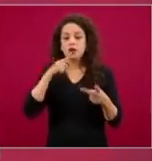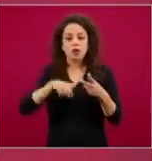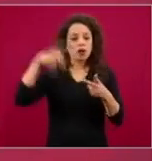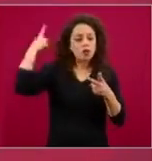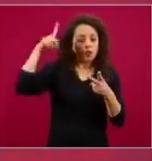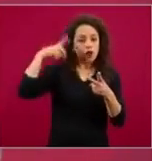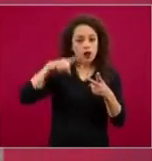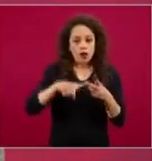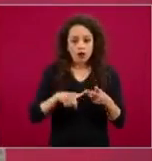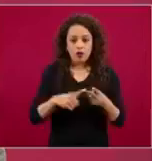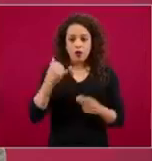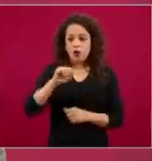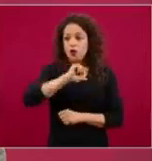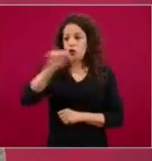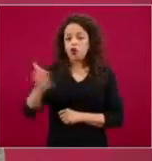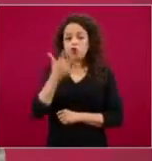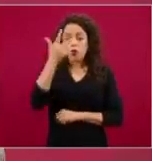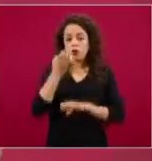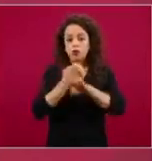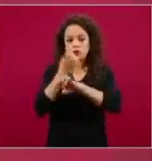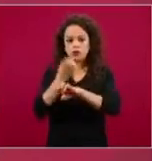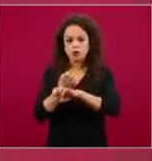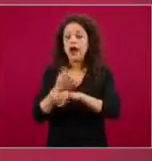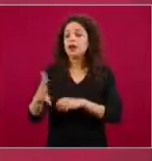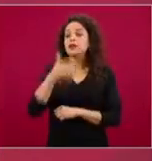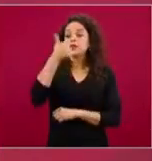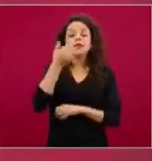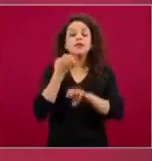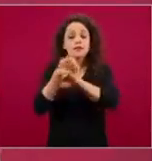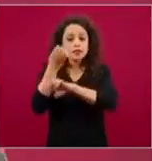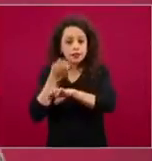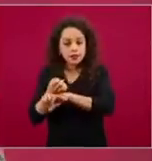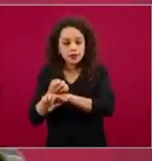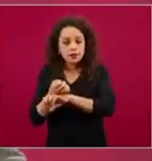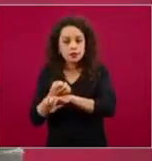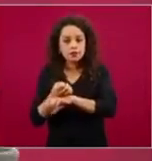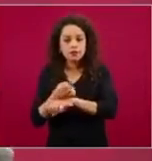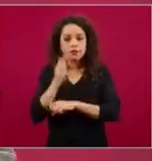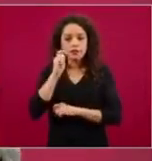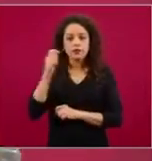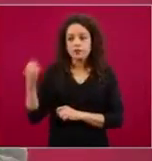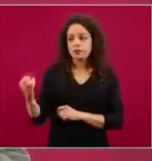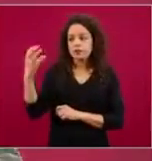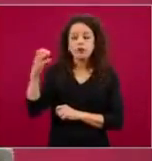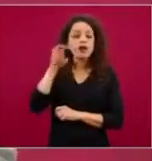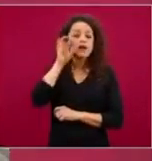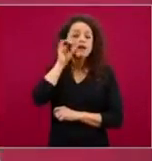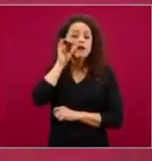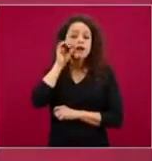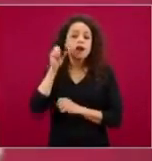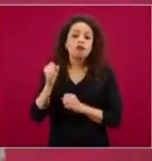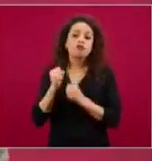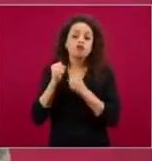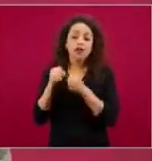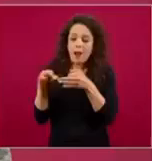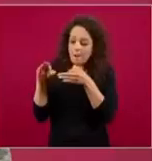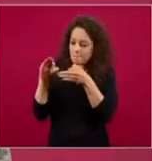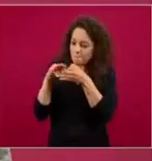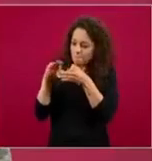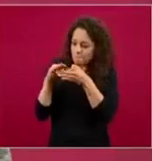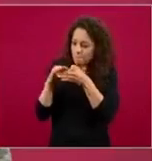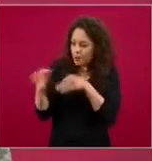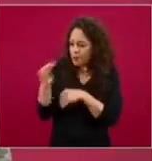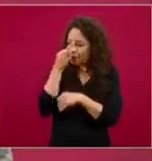hay 8 entidades federativas, 6 entidades federativas que están en un naranja muy intenso, están cerca de pasar a